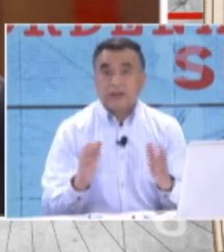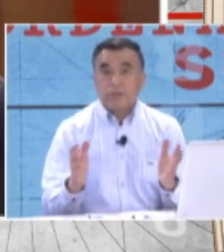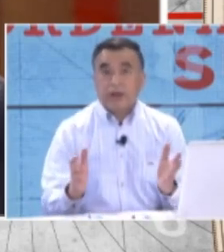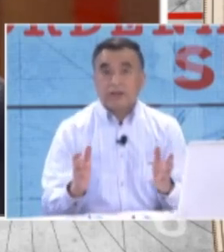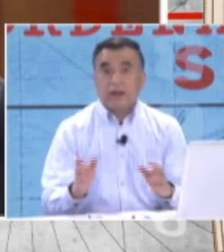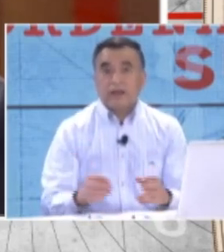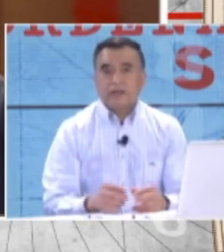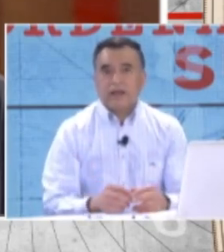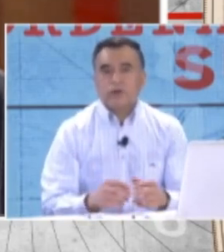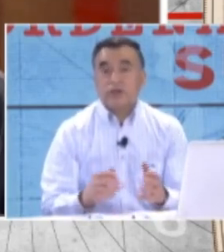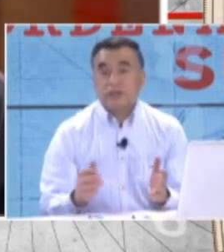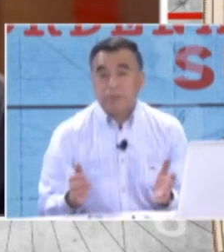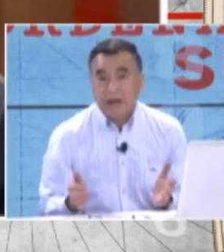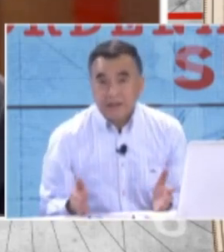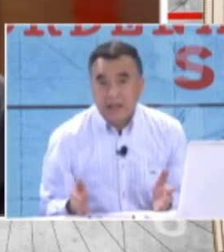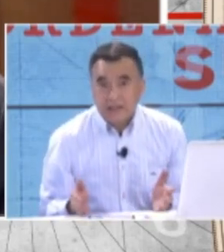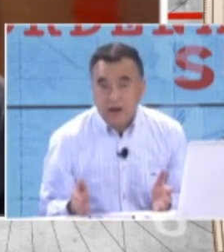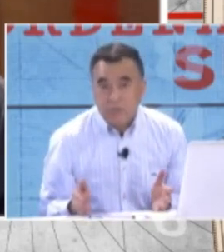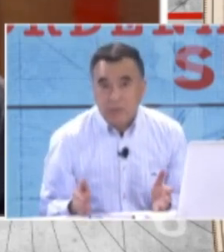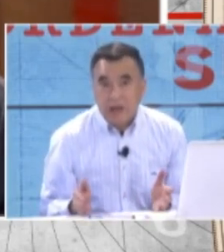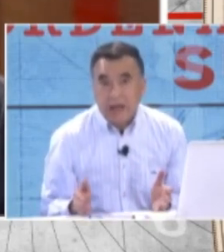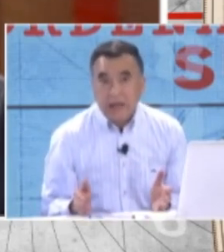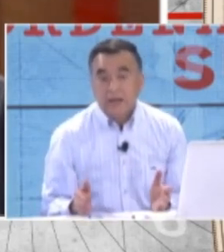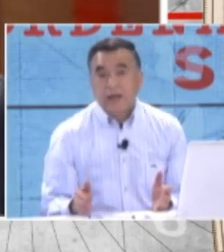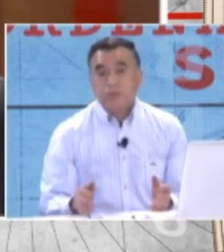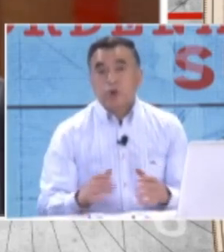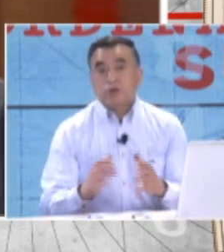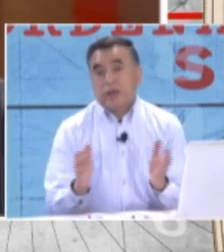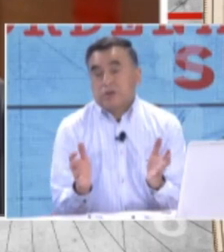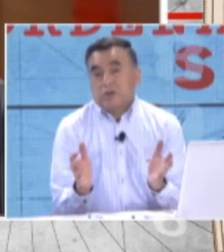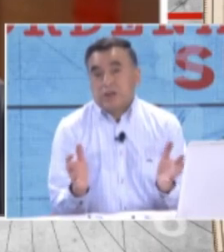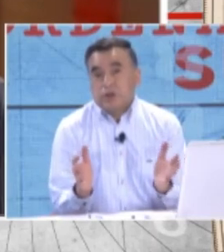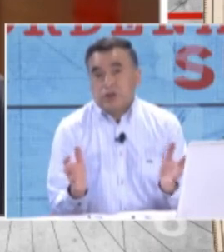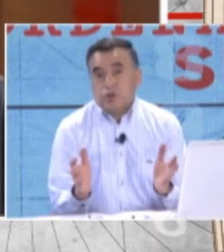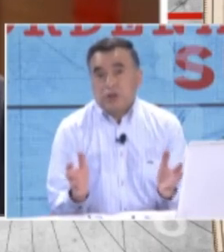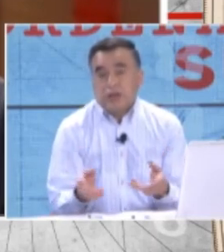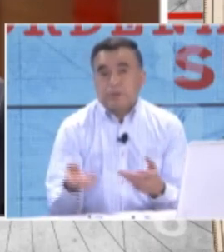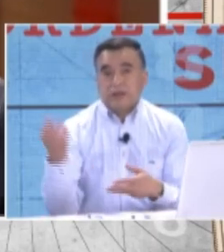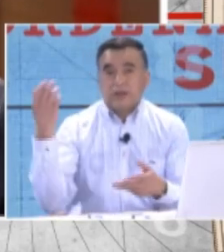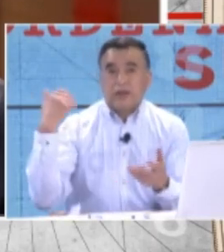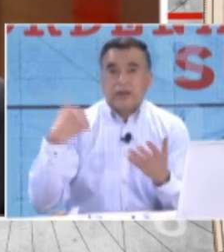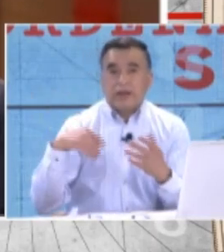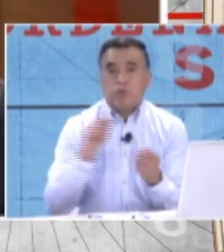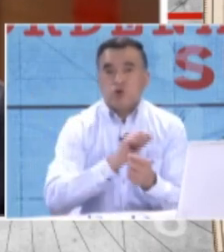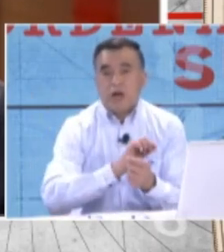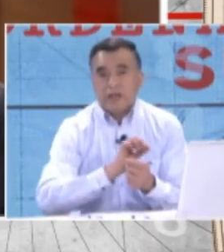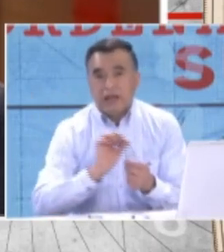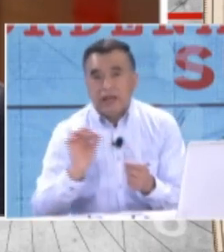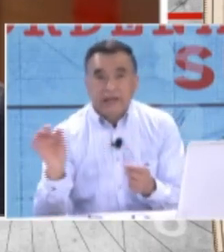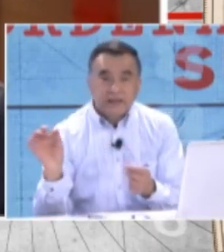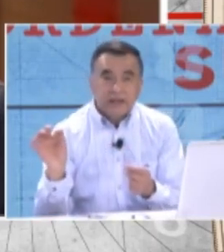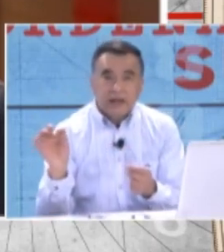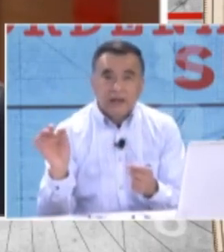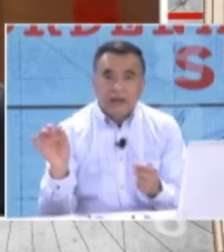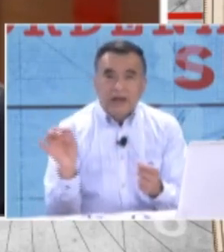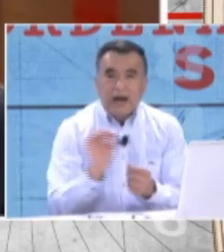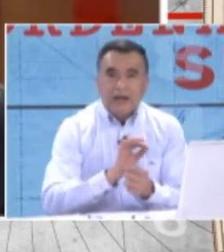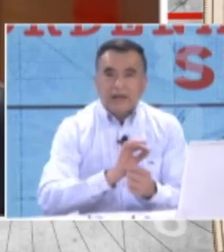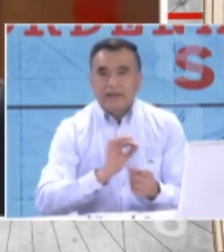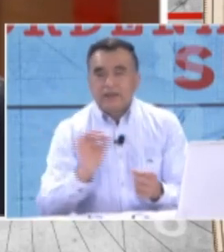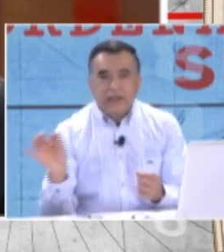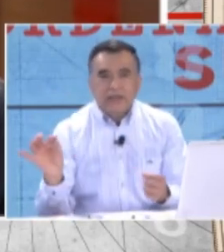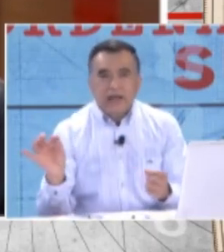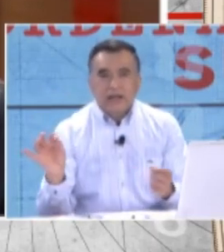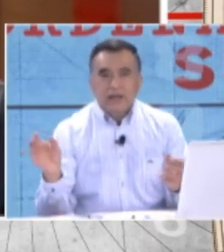hacer desaparecer el Estado. Si desaparece el Estado para Milei, por lo tanto Naciones Unidas va a tener que borrar de la lista a